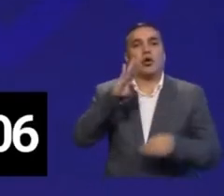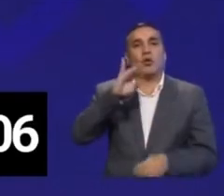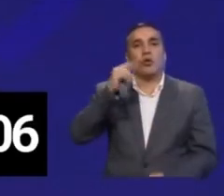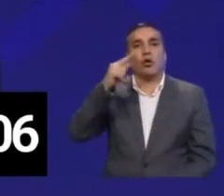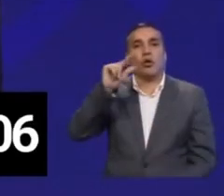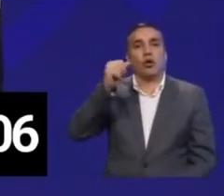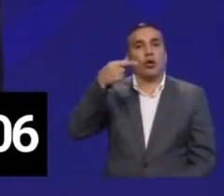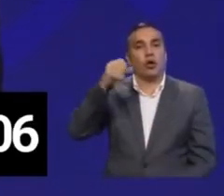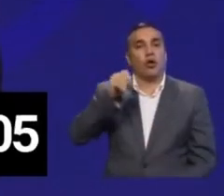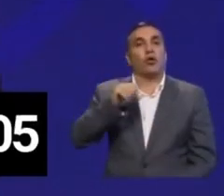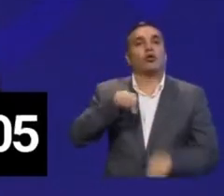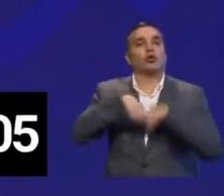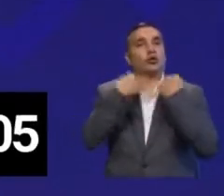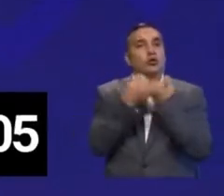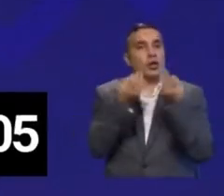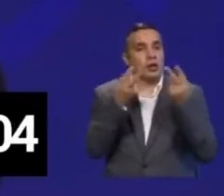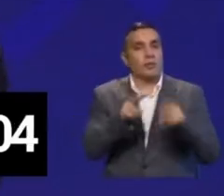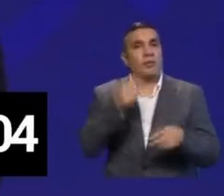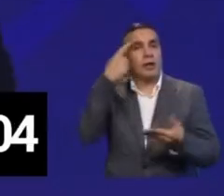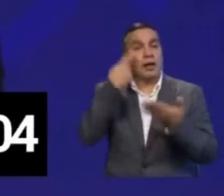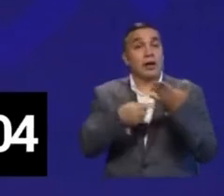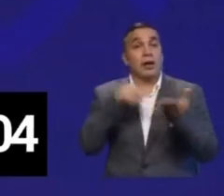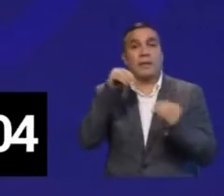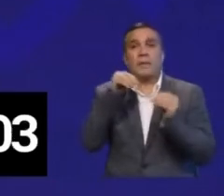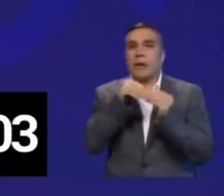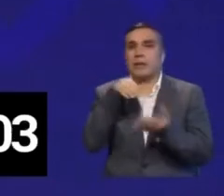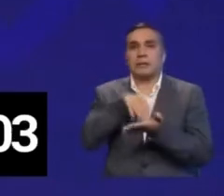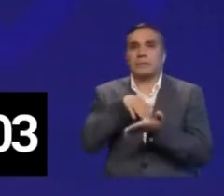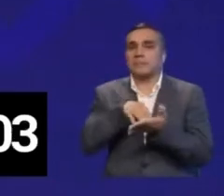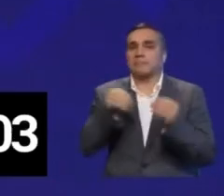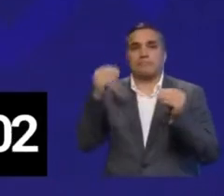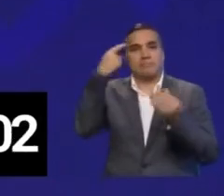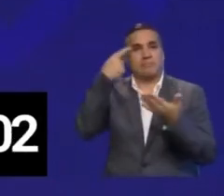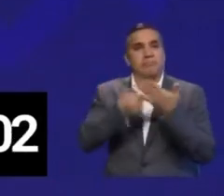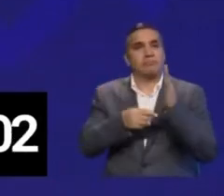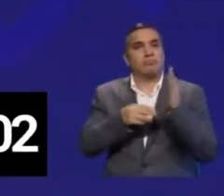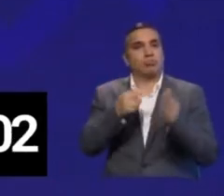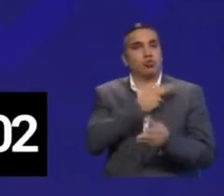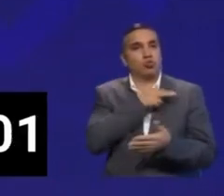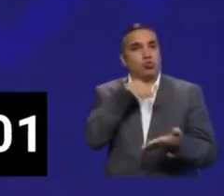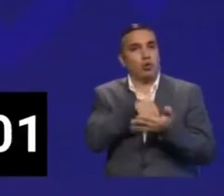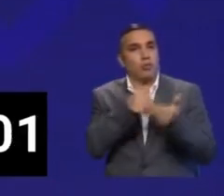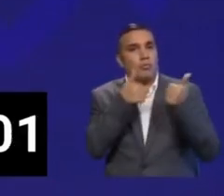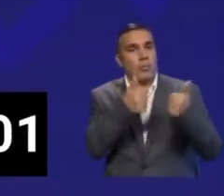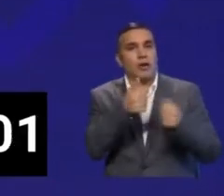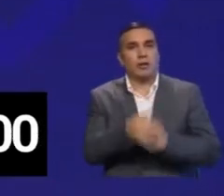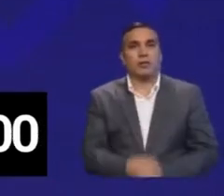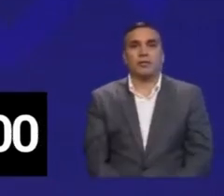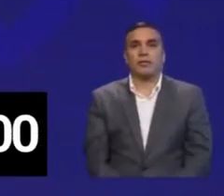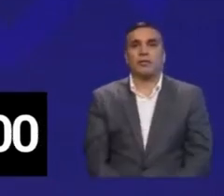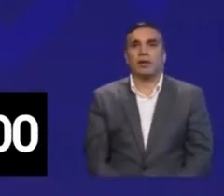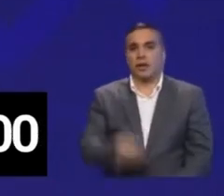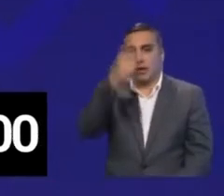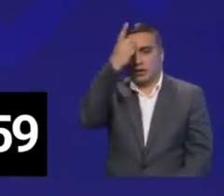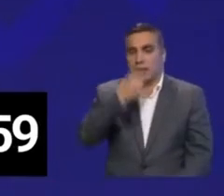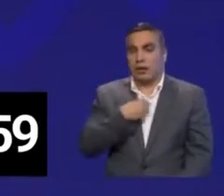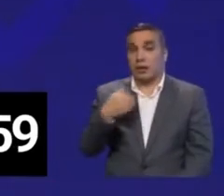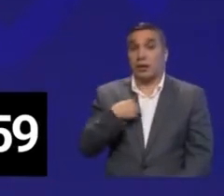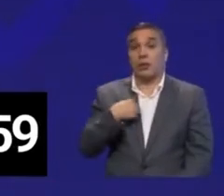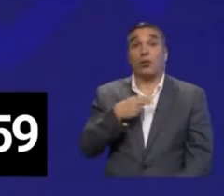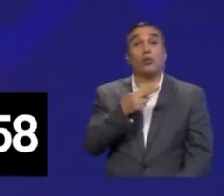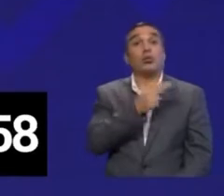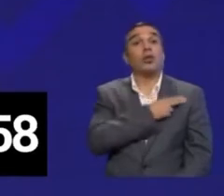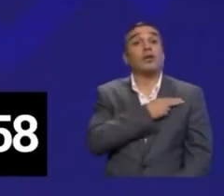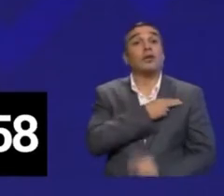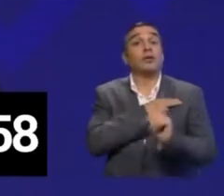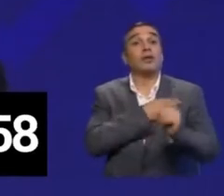los estudiantes vayan mejor formados, con más bases para la carrera universitaria que decidan seguir. En la